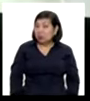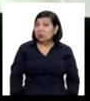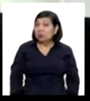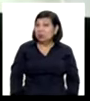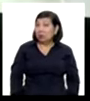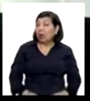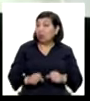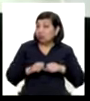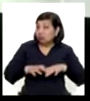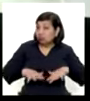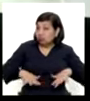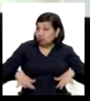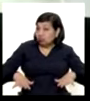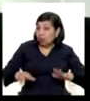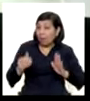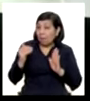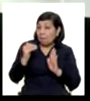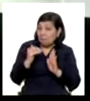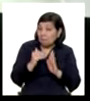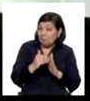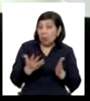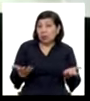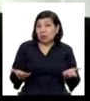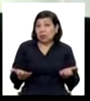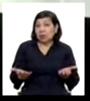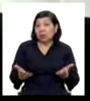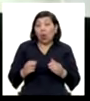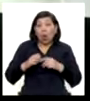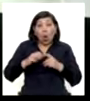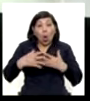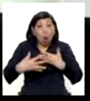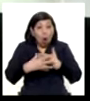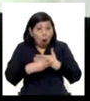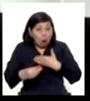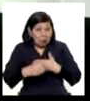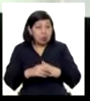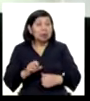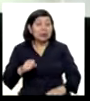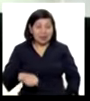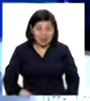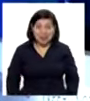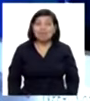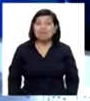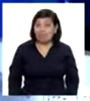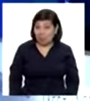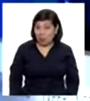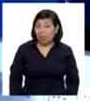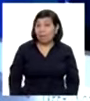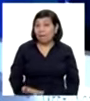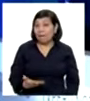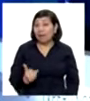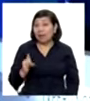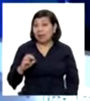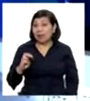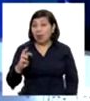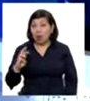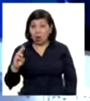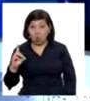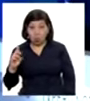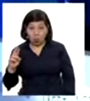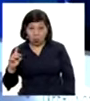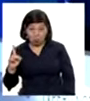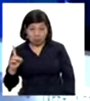podría masificarse y ponerse, replicarlo en otras empresas. Claro, básicamente sería el de DP World, que era su plan